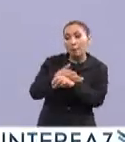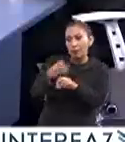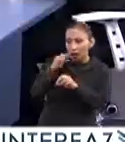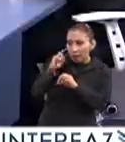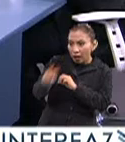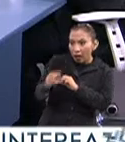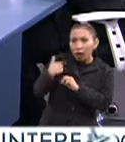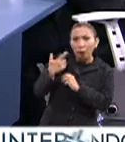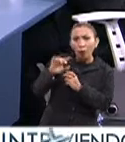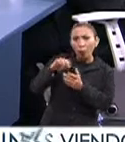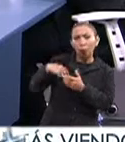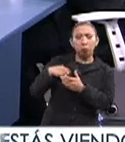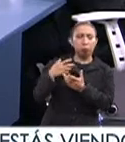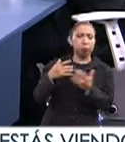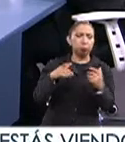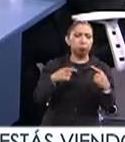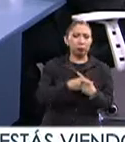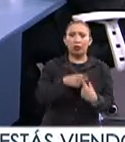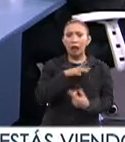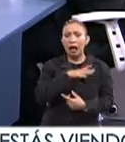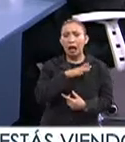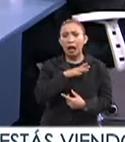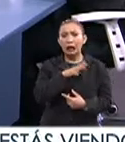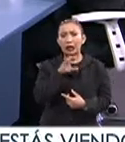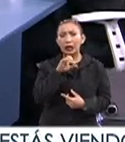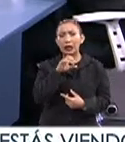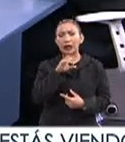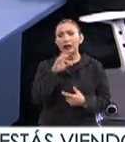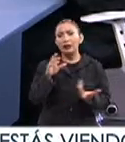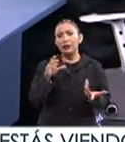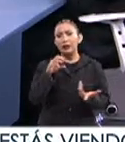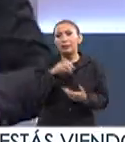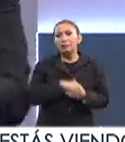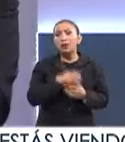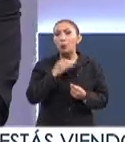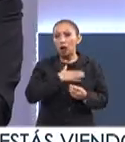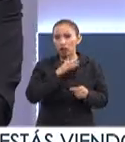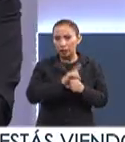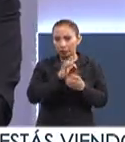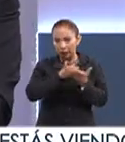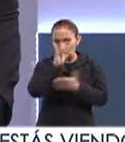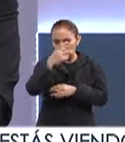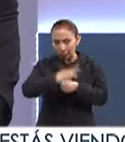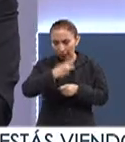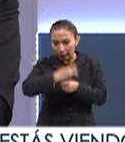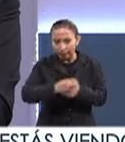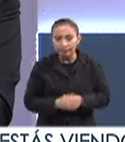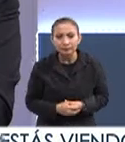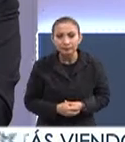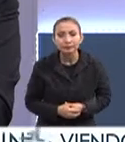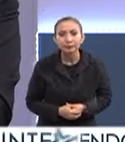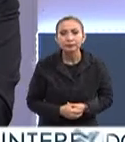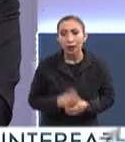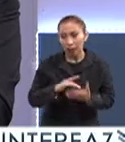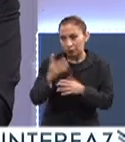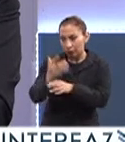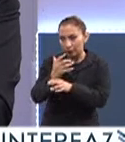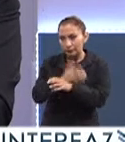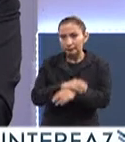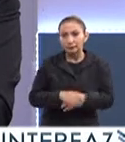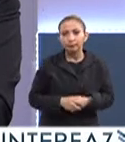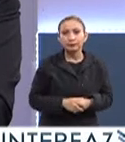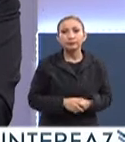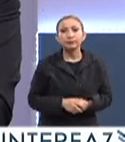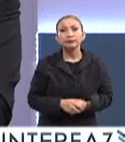familiar o persona que está alrededor de un evento así? Claro que sí, muy buenos días, gracias por la invitación. Gracias por acompañarnos.